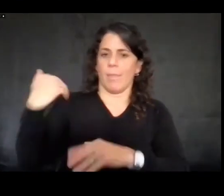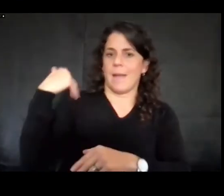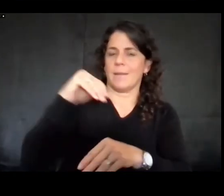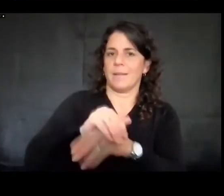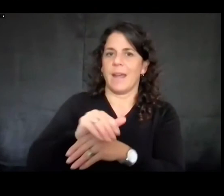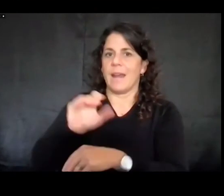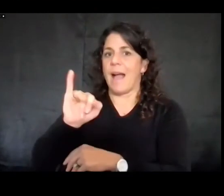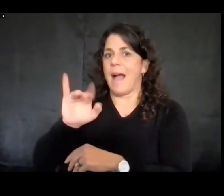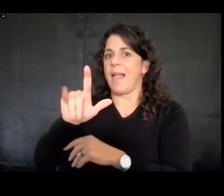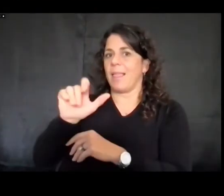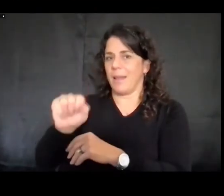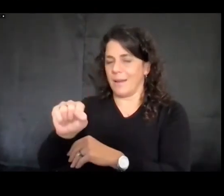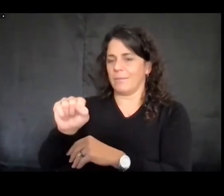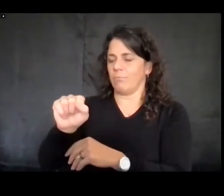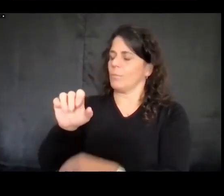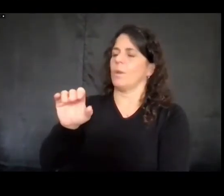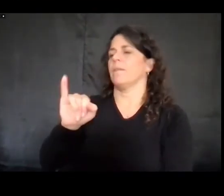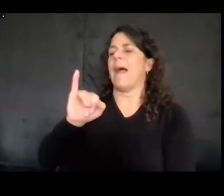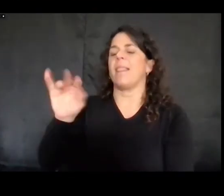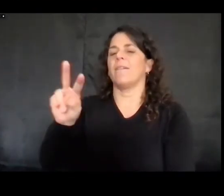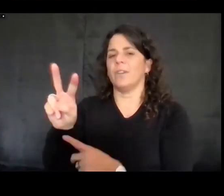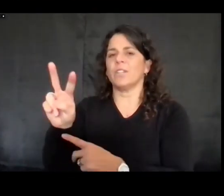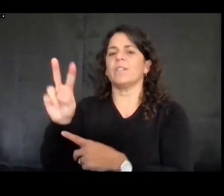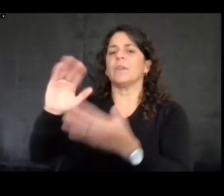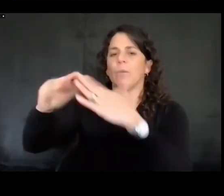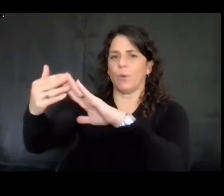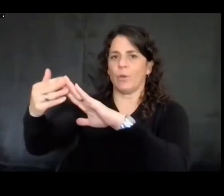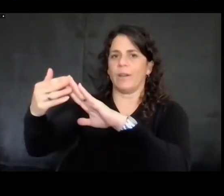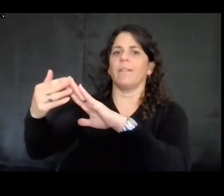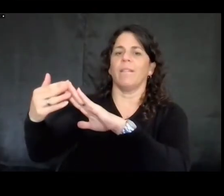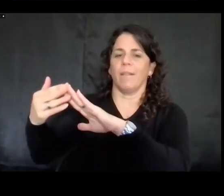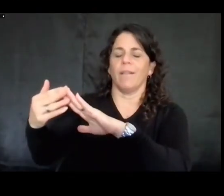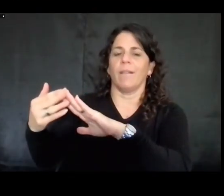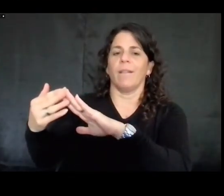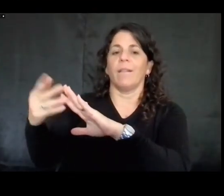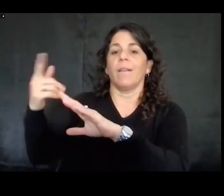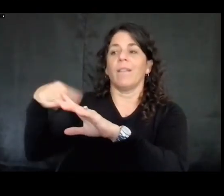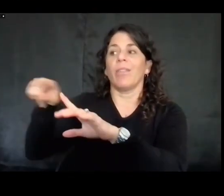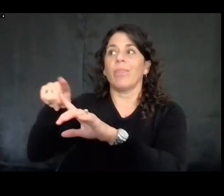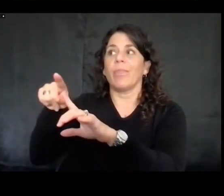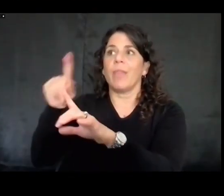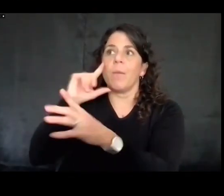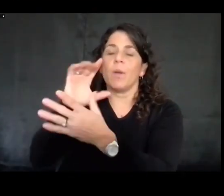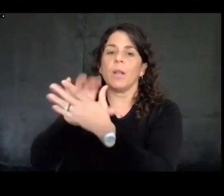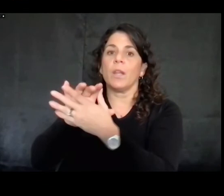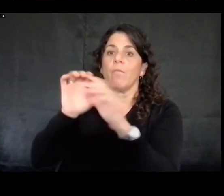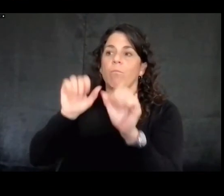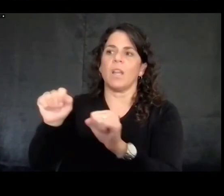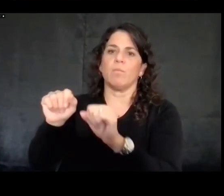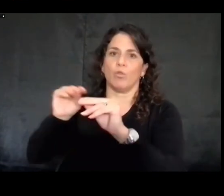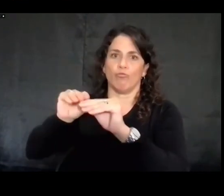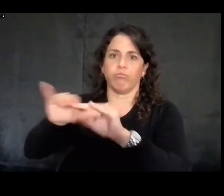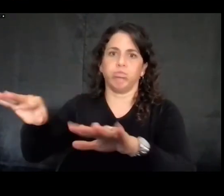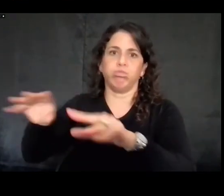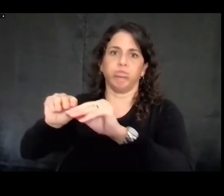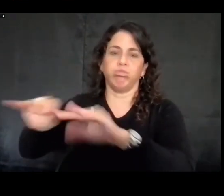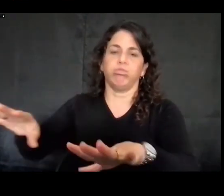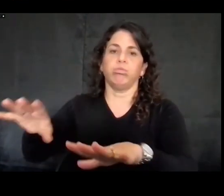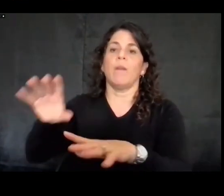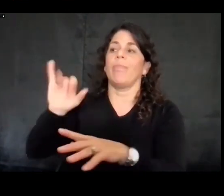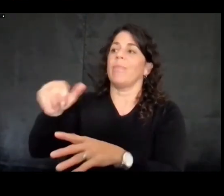en los servicios de la vista y el umbral alterno posibles de aumentar transmisión